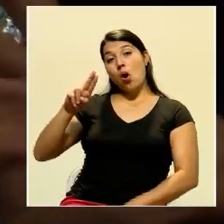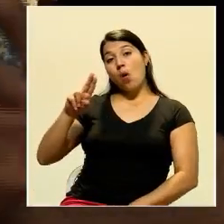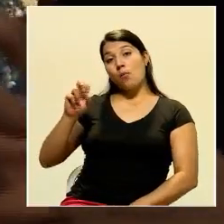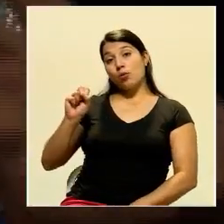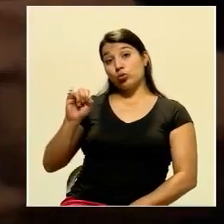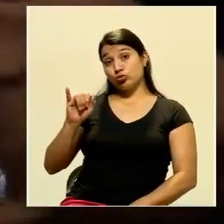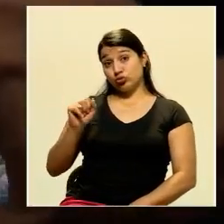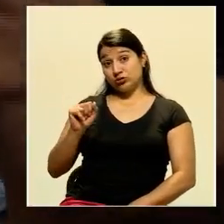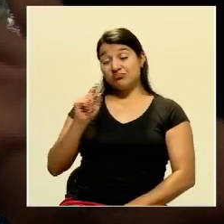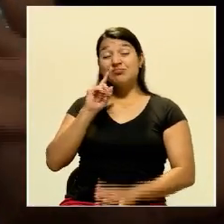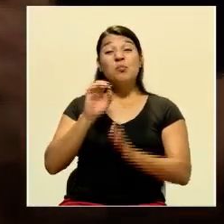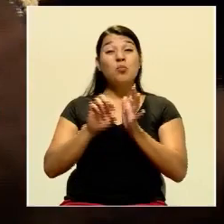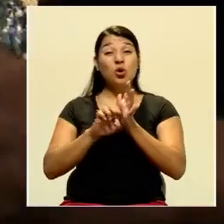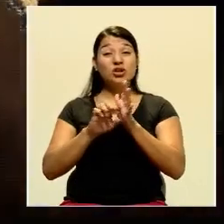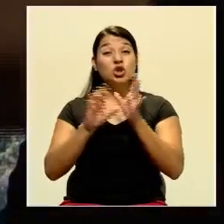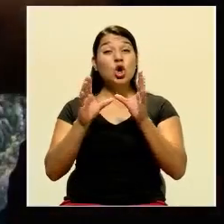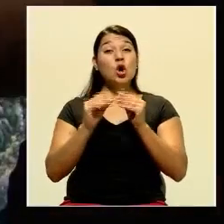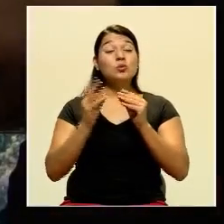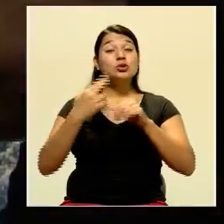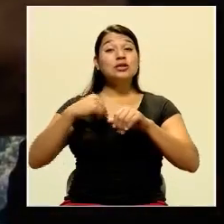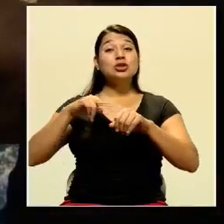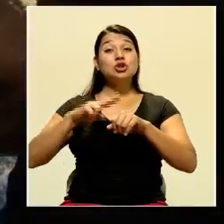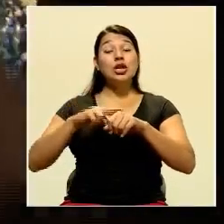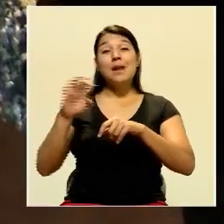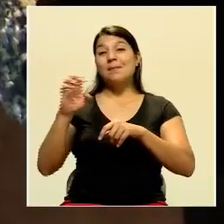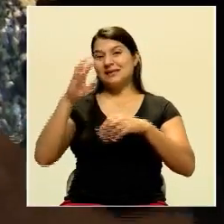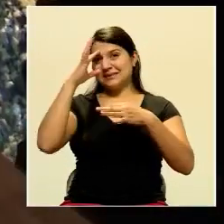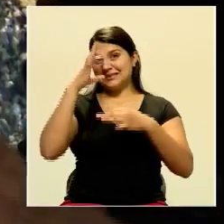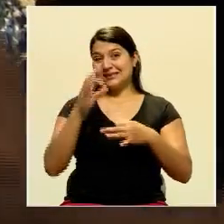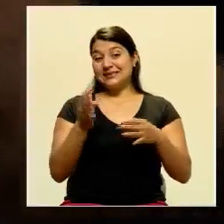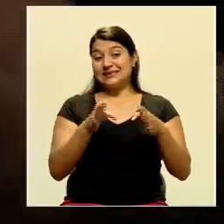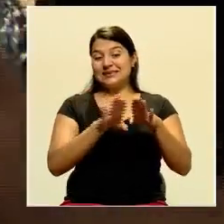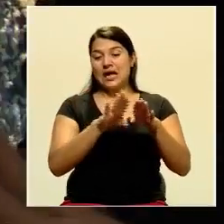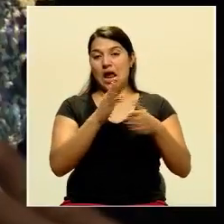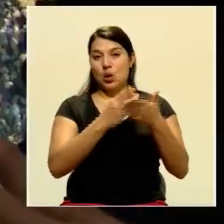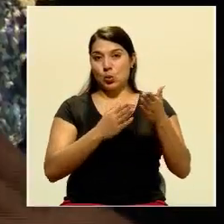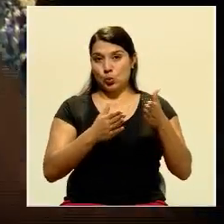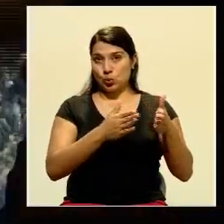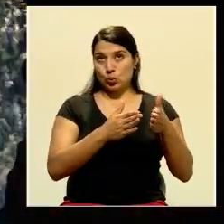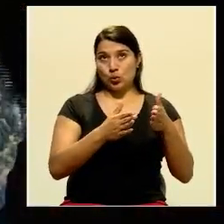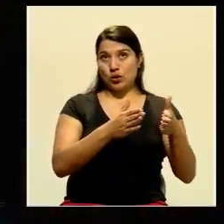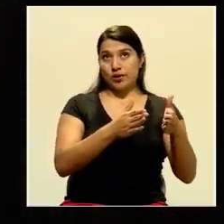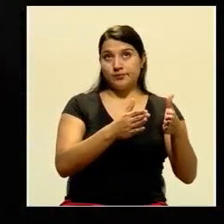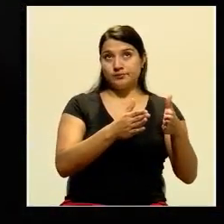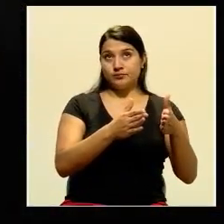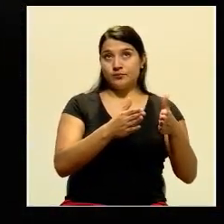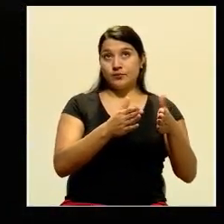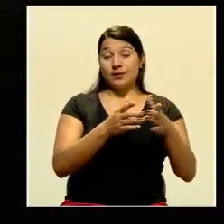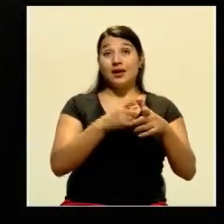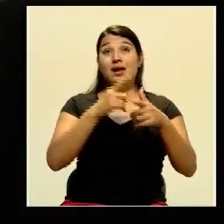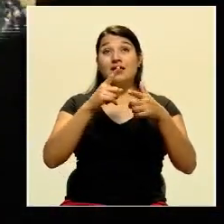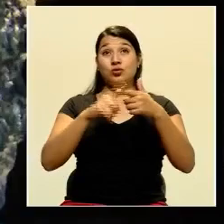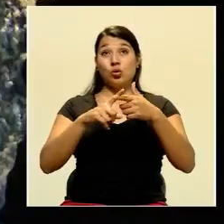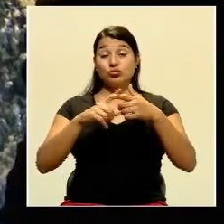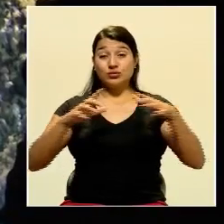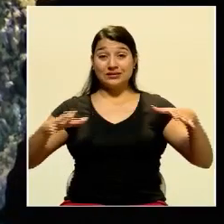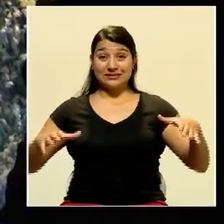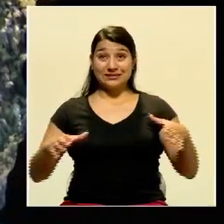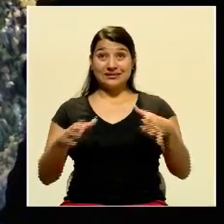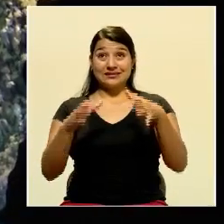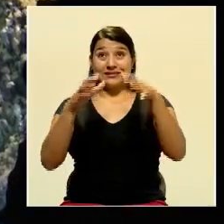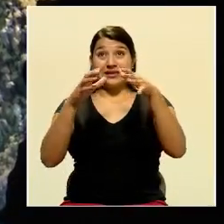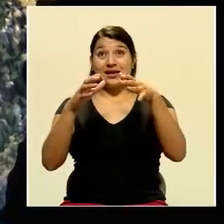manera preventiva también por aquello de que parte de este material cayera. Este es el sector hacia Prusia y este sería el sector entonces hacia el río